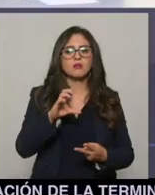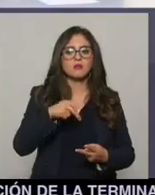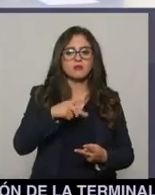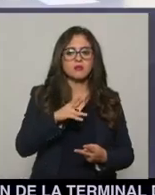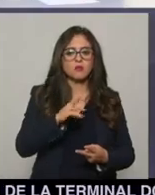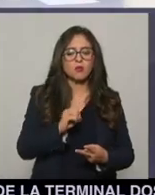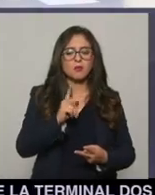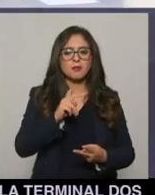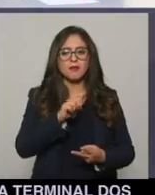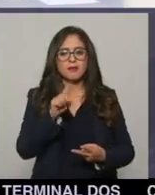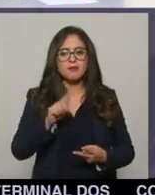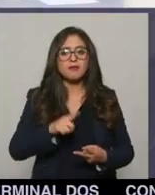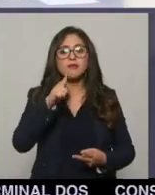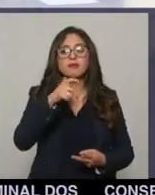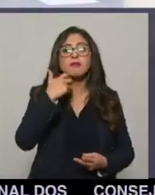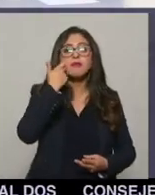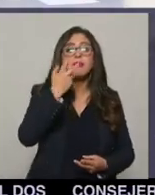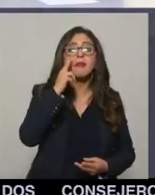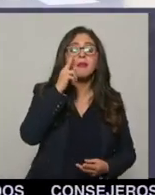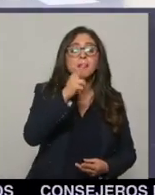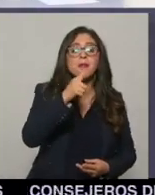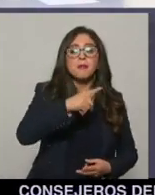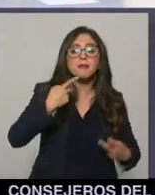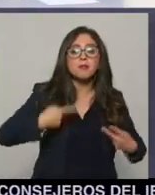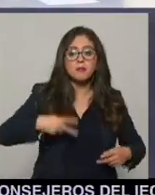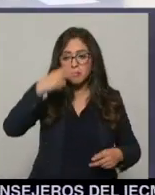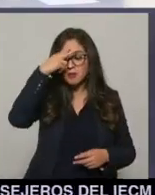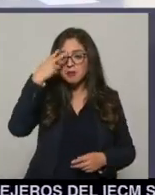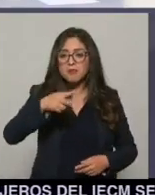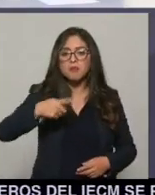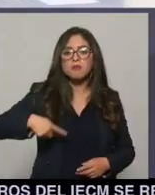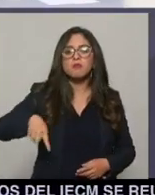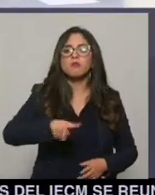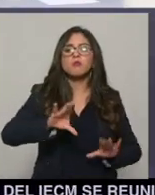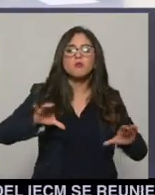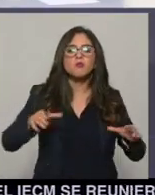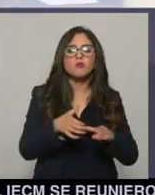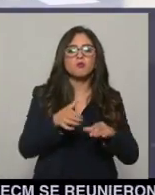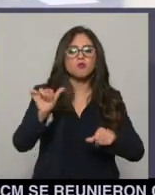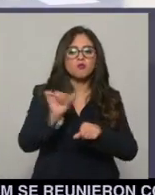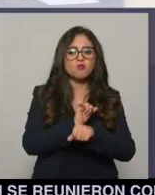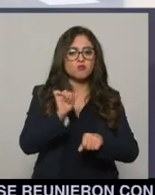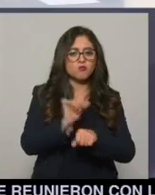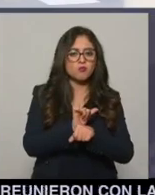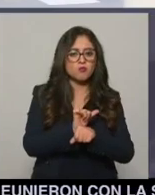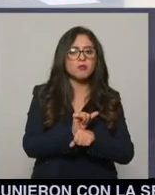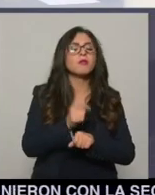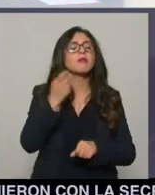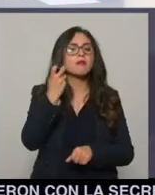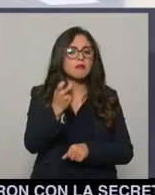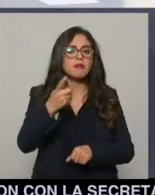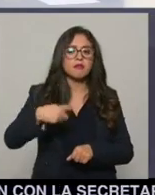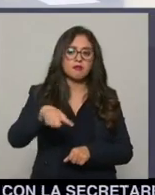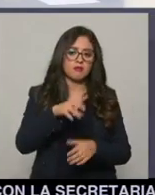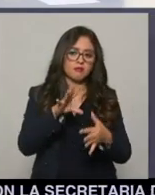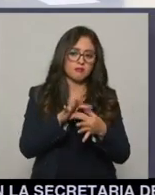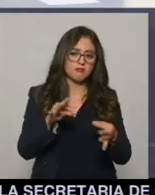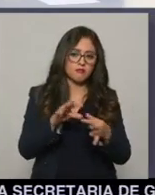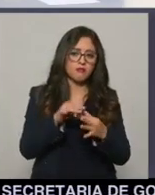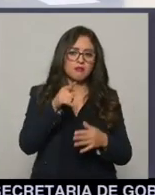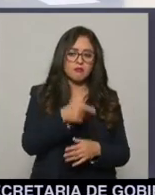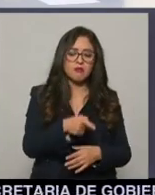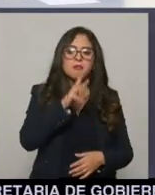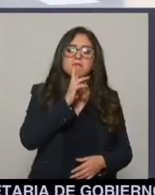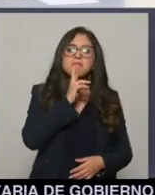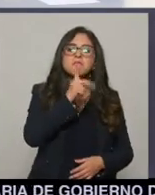que los aficionados quieren ver al mexicano. Se vive una gran fiesta en el Autódromo Hermanos Rodríguez, es por eso que, como te comento, es catalogado